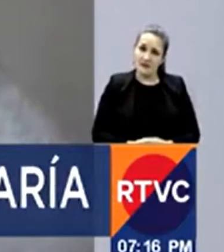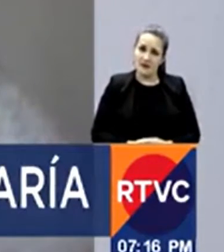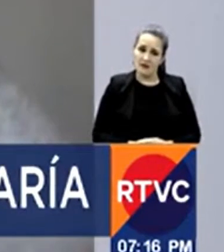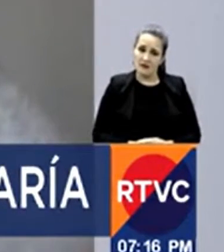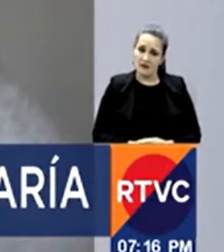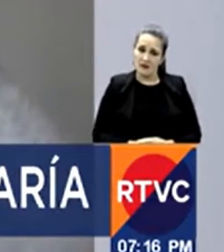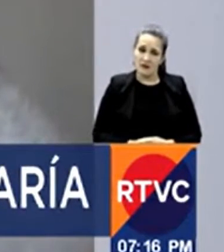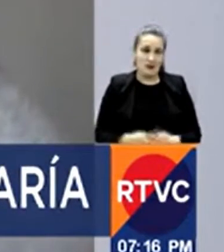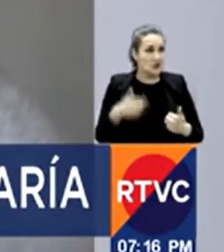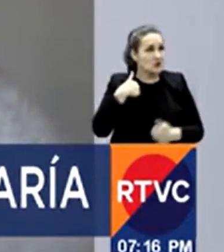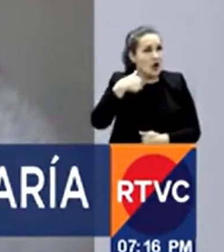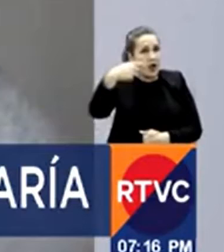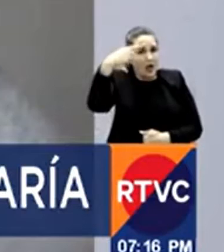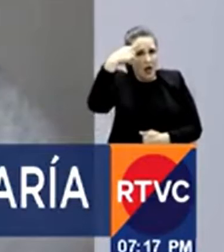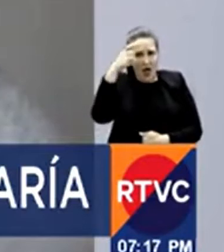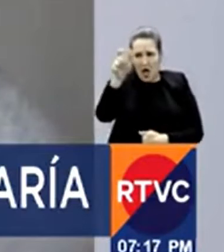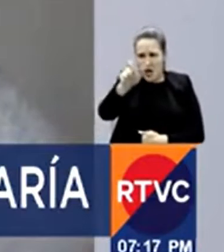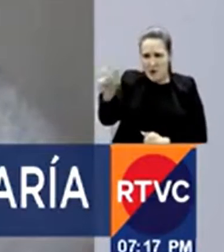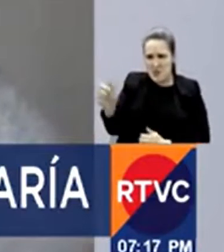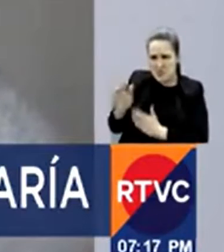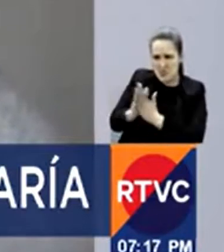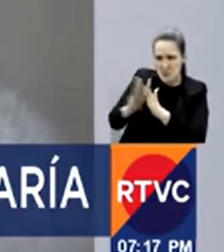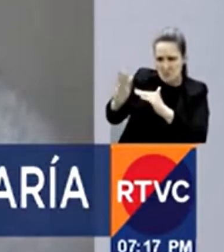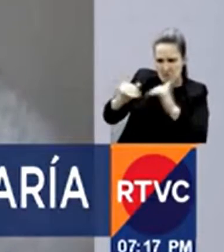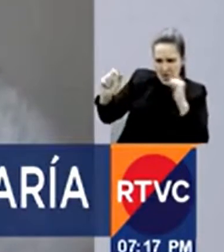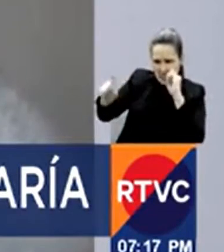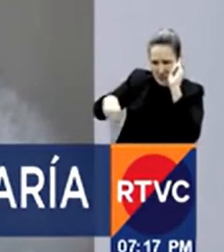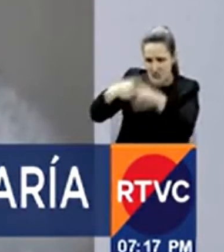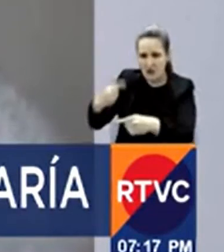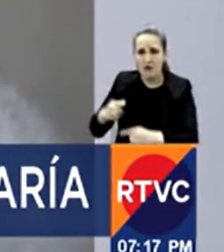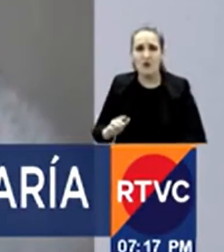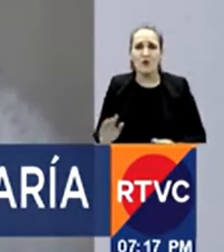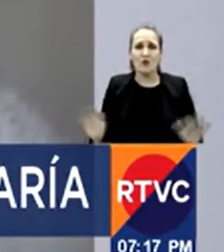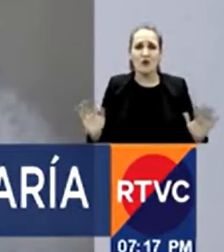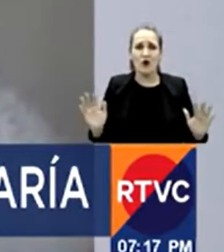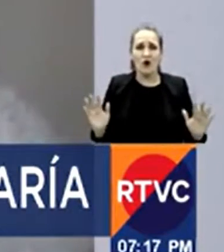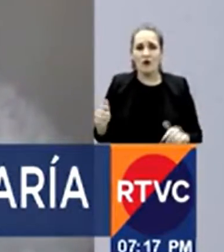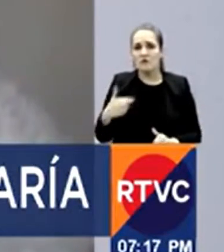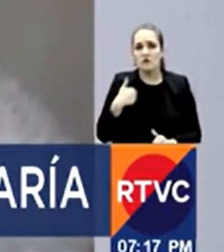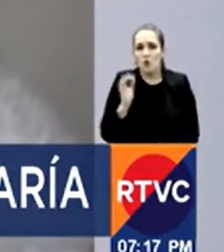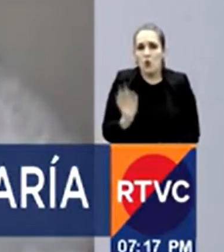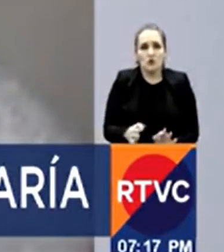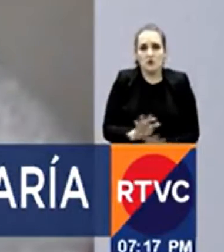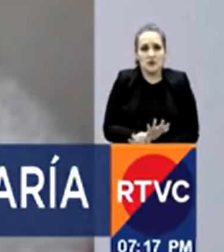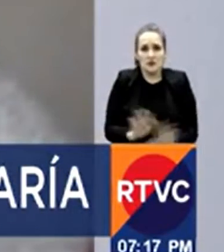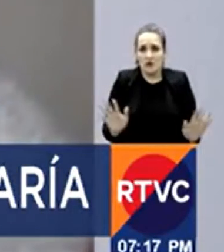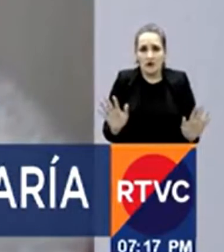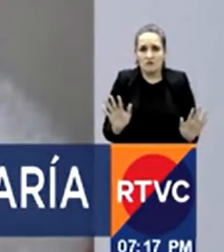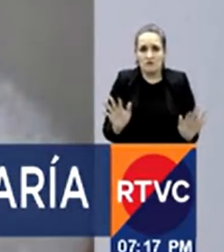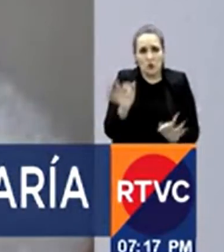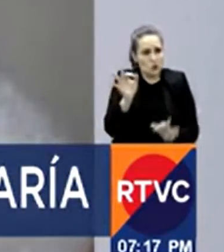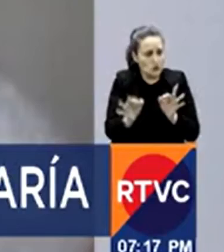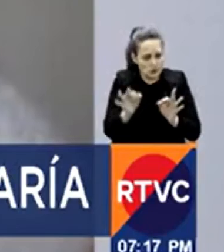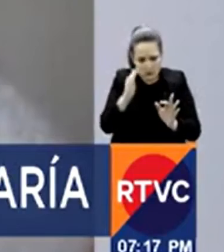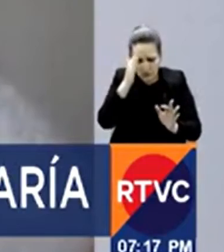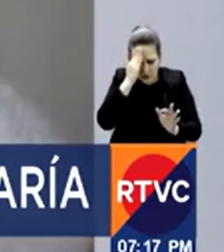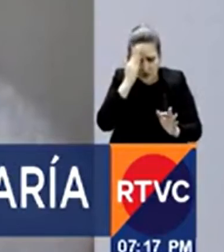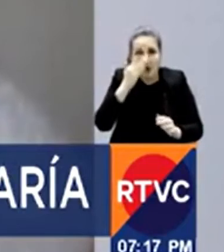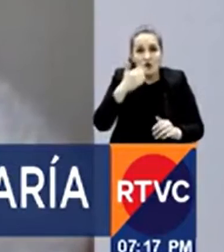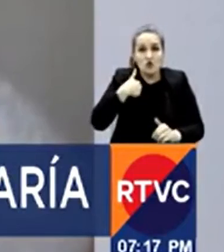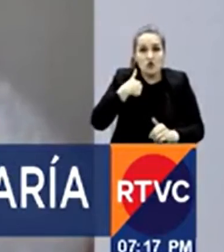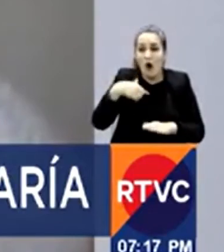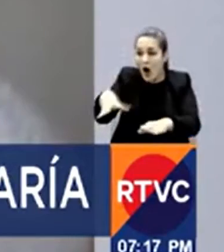Yo no pienso en ellos como tal, yo me enfoco en el tema, en la palabra justicia. Y que si ya los perdoné,